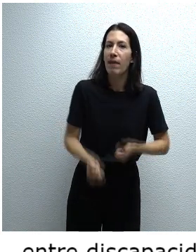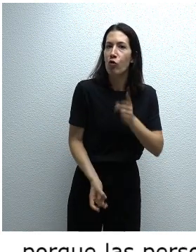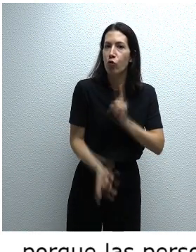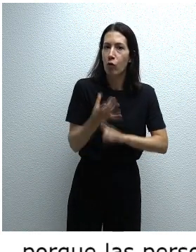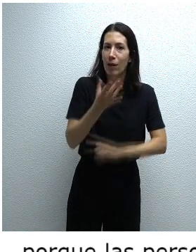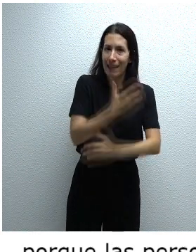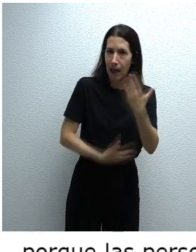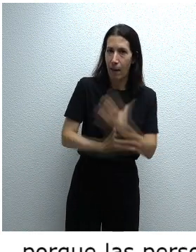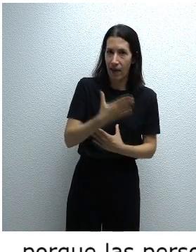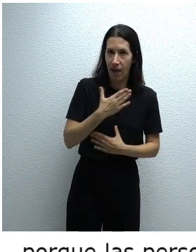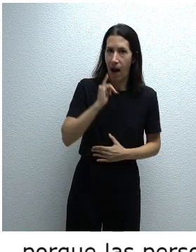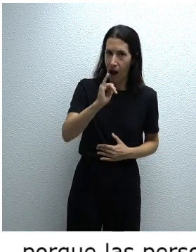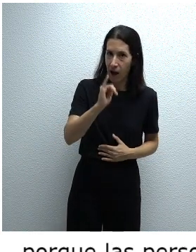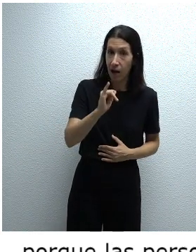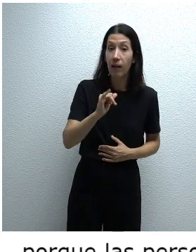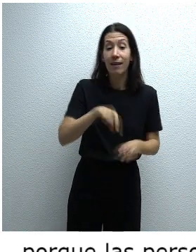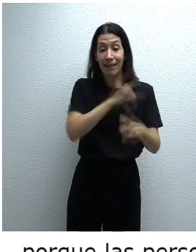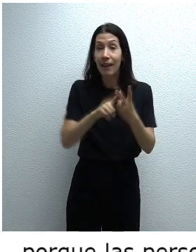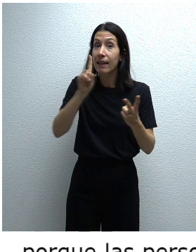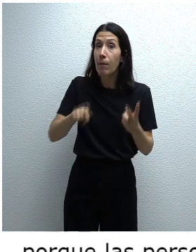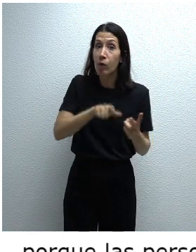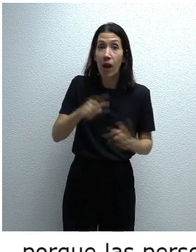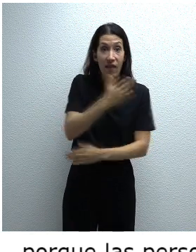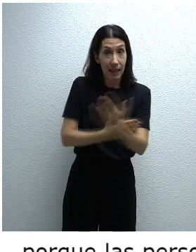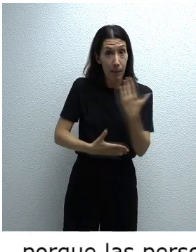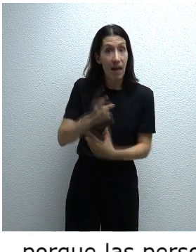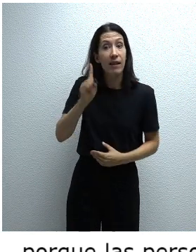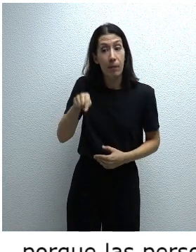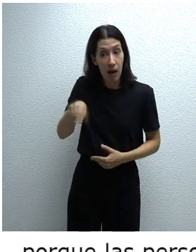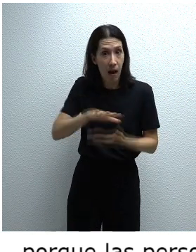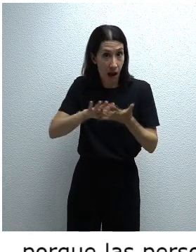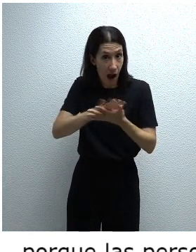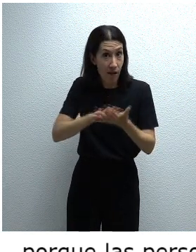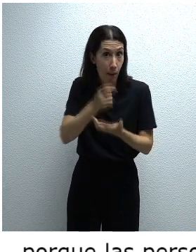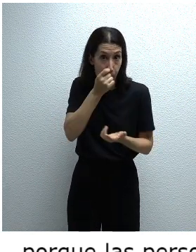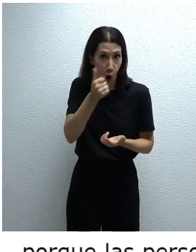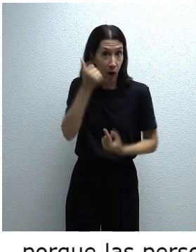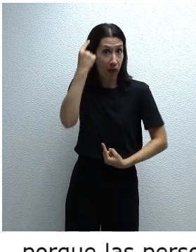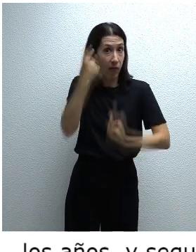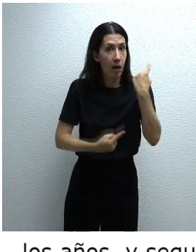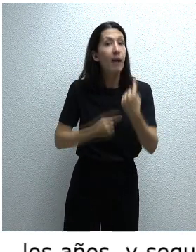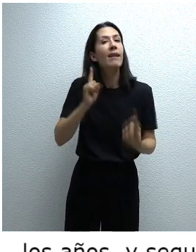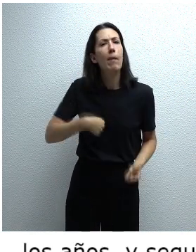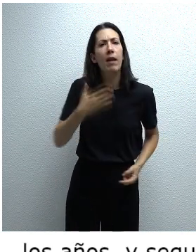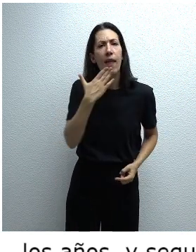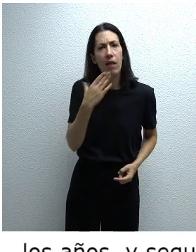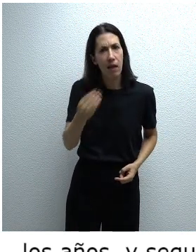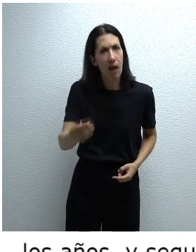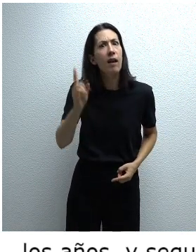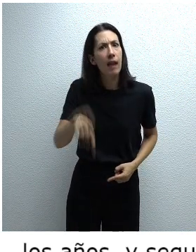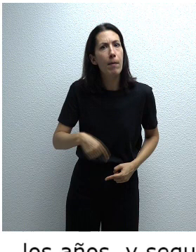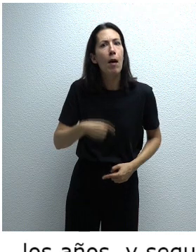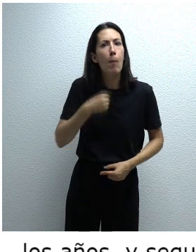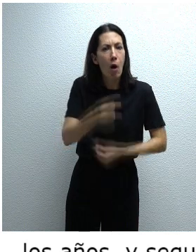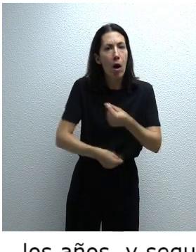Y segundo, porque las personas con discapacidad, y quizá de eso también se habla poco, envejecen y viven cada vez